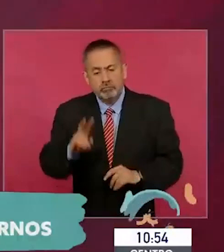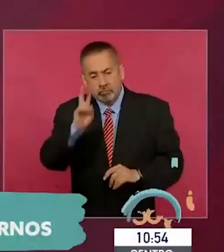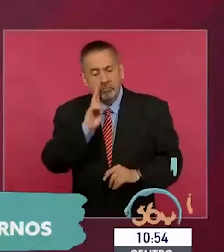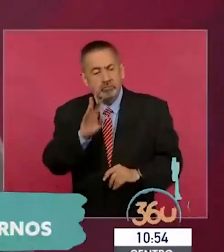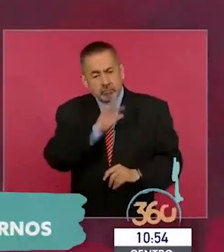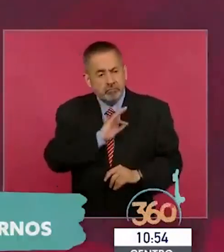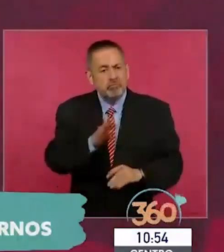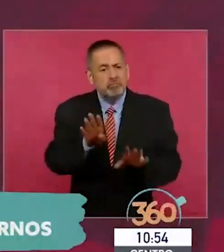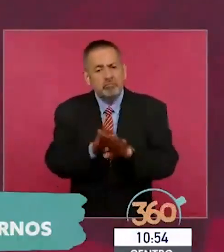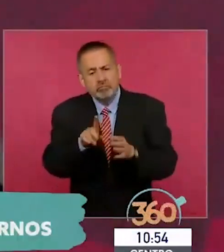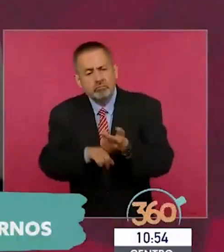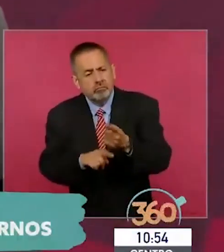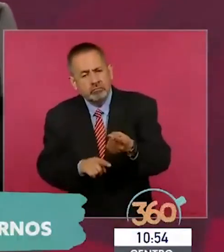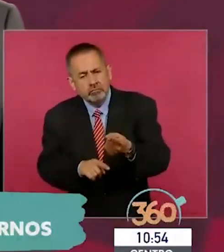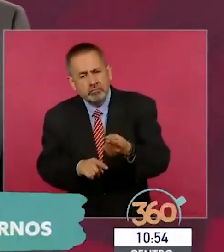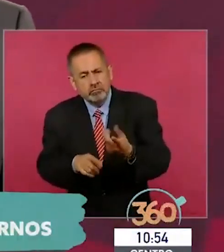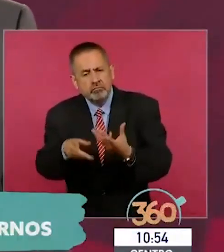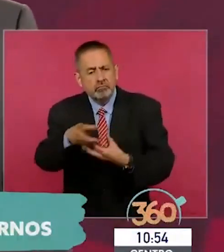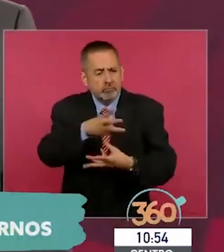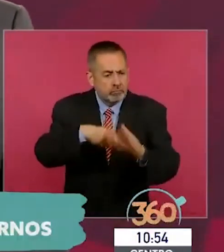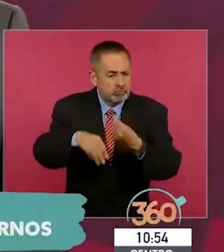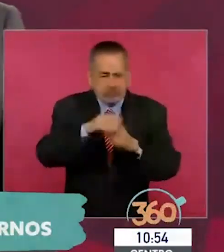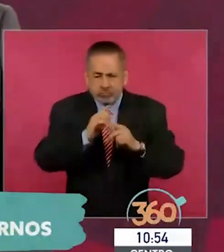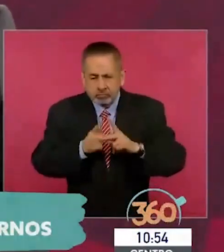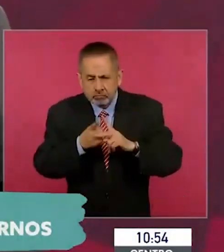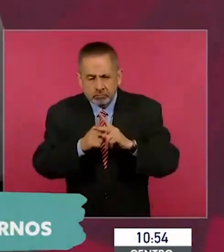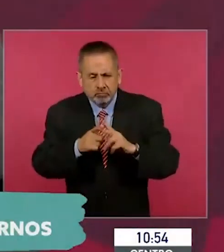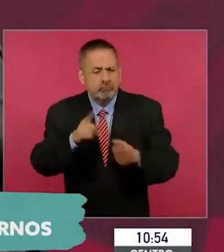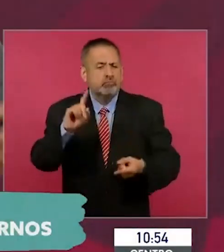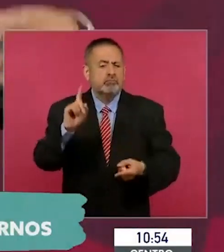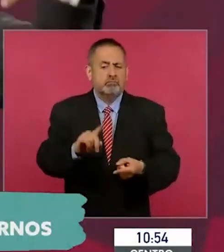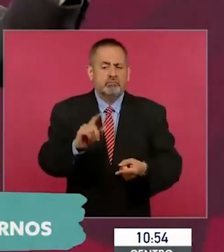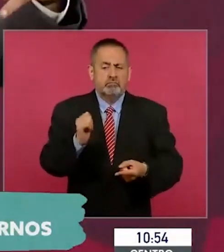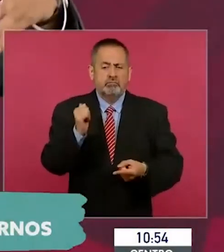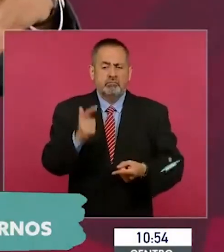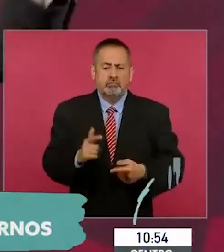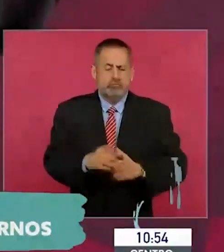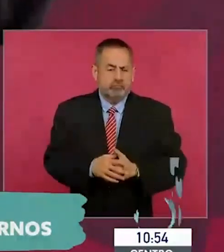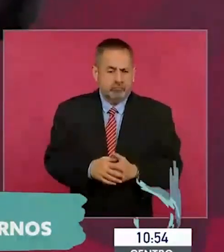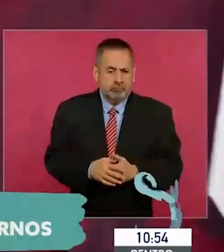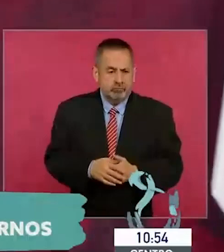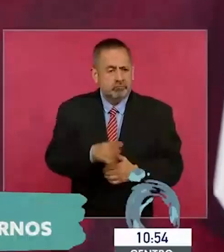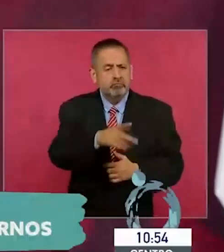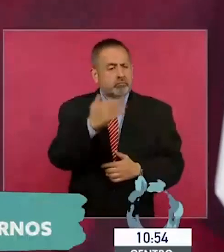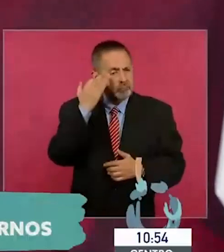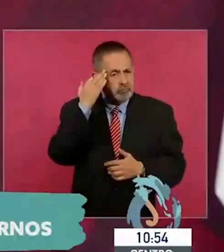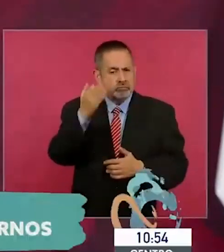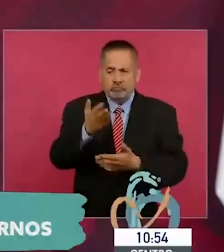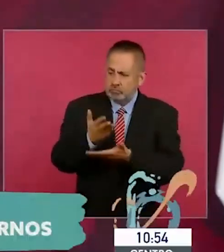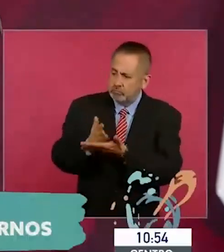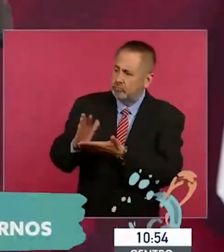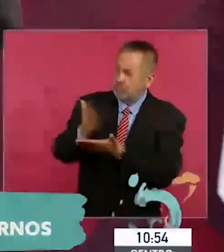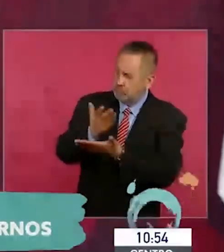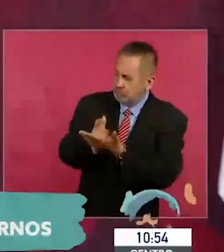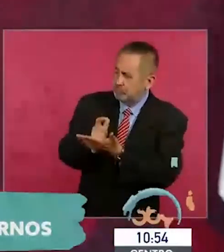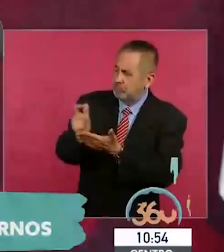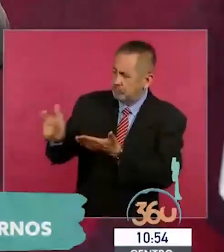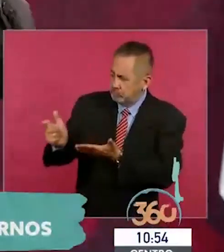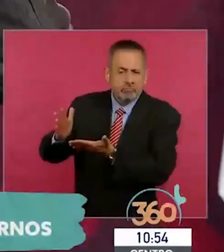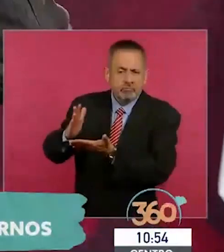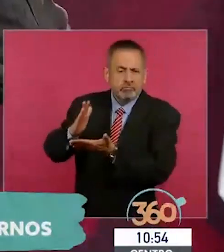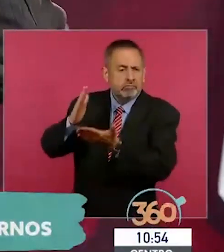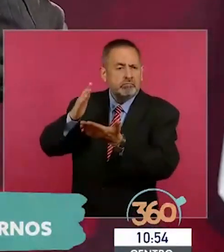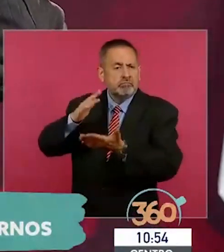podía llevar a cabo una reestructuración, es decir, darles plazo a la nueva